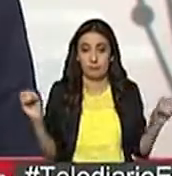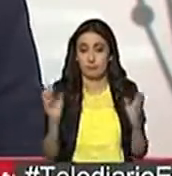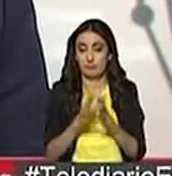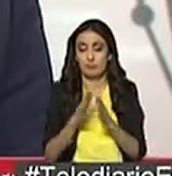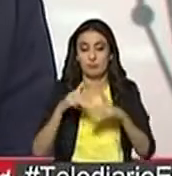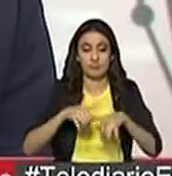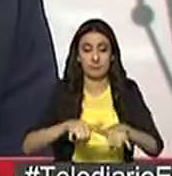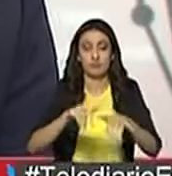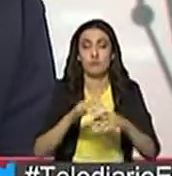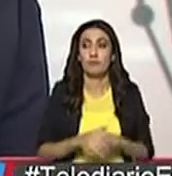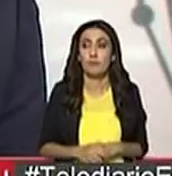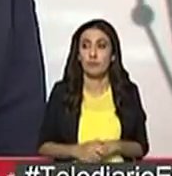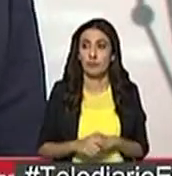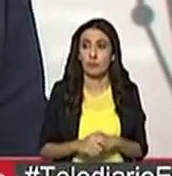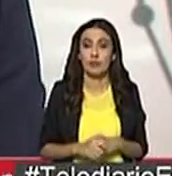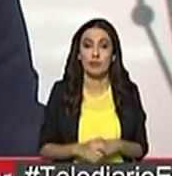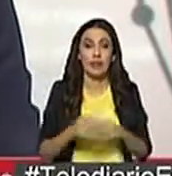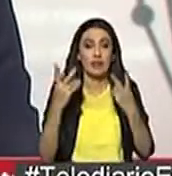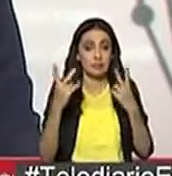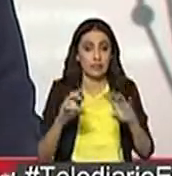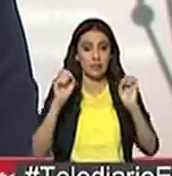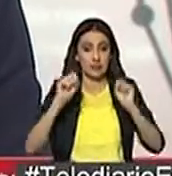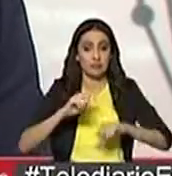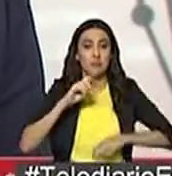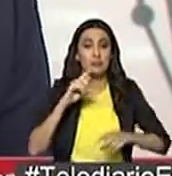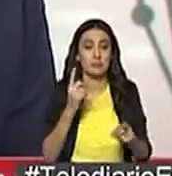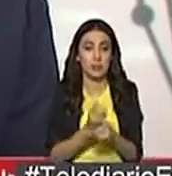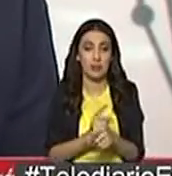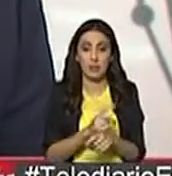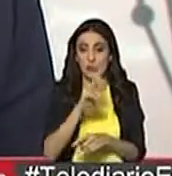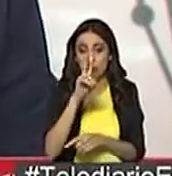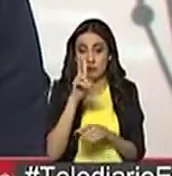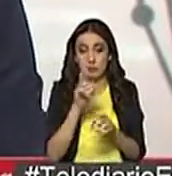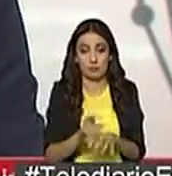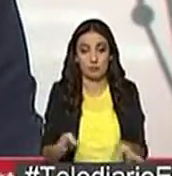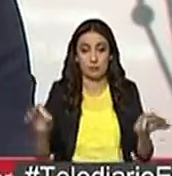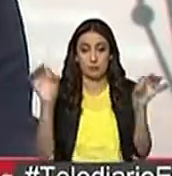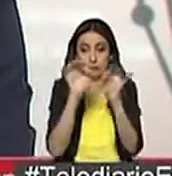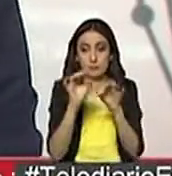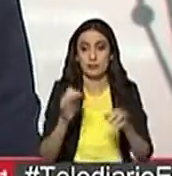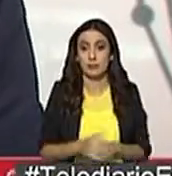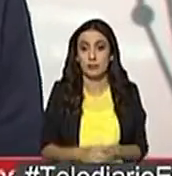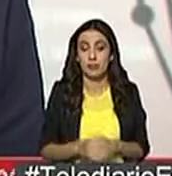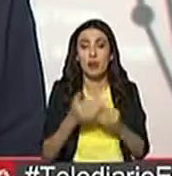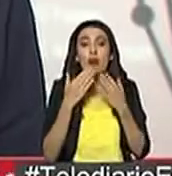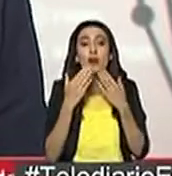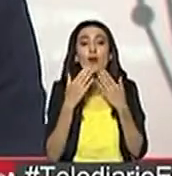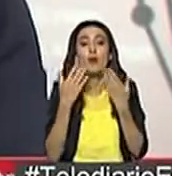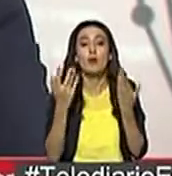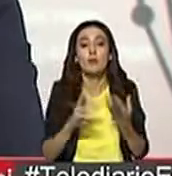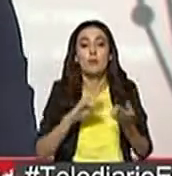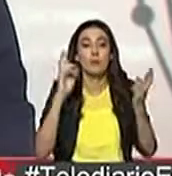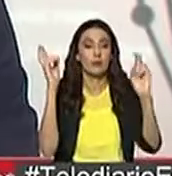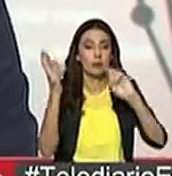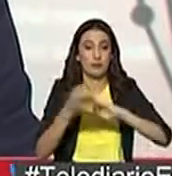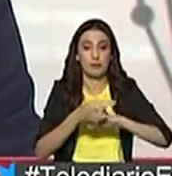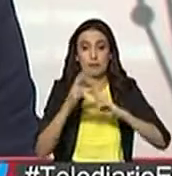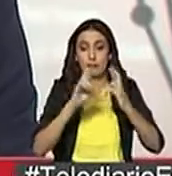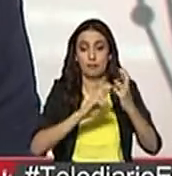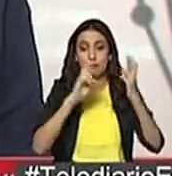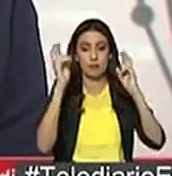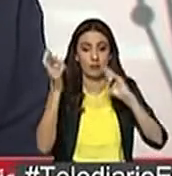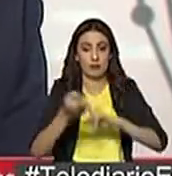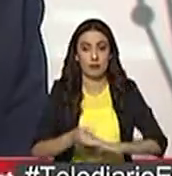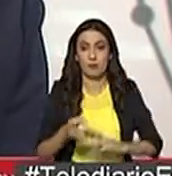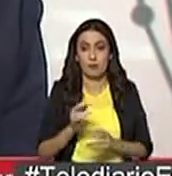nos adelante. Luego, ¿qué sí debemos plantear? Debemos plantear dos temas fundamentales. Primero, ¿cómo hacer una reforma? Y la sugerencia al presidente y